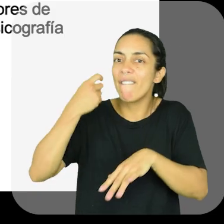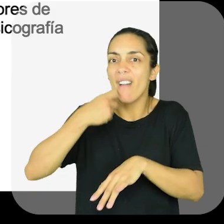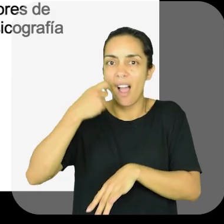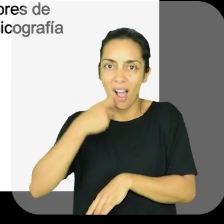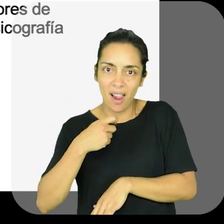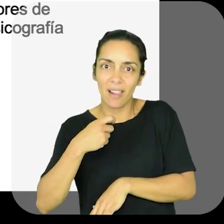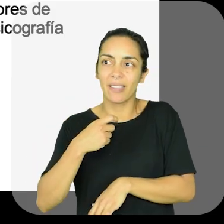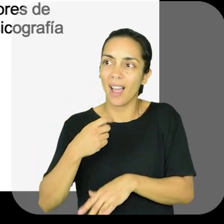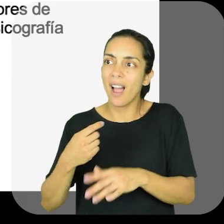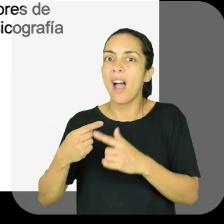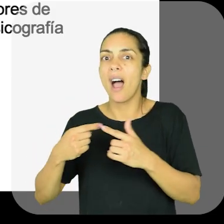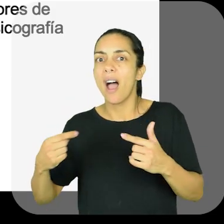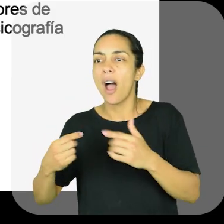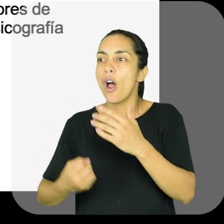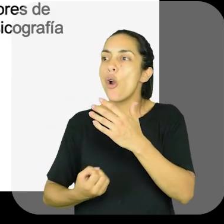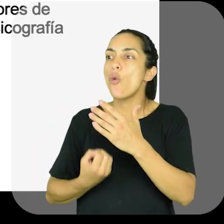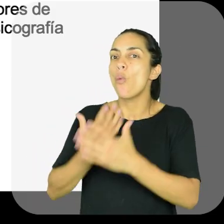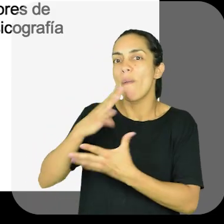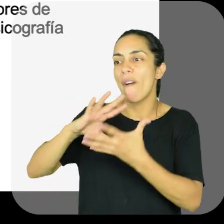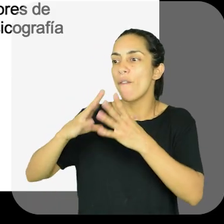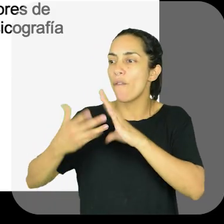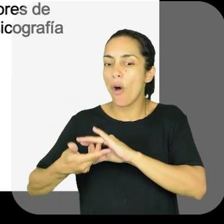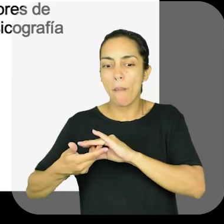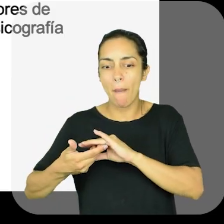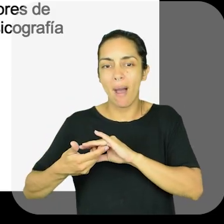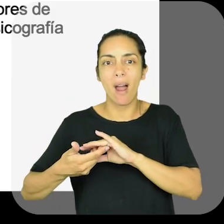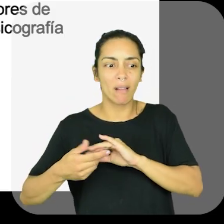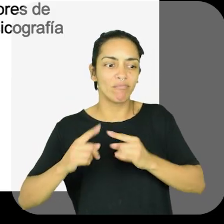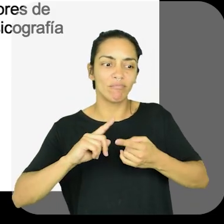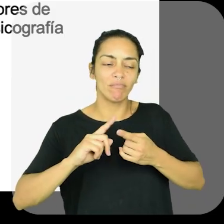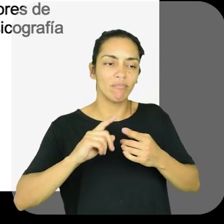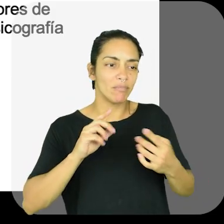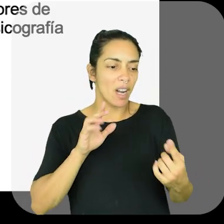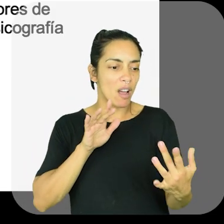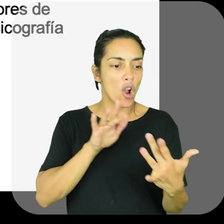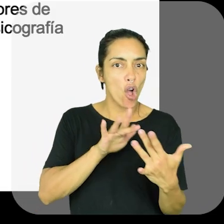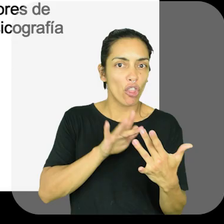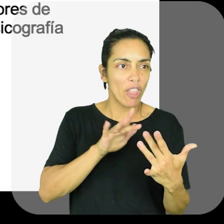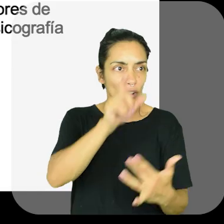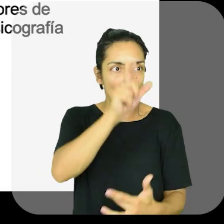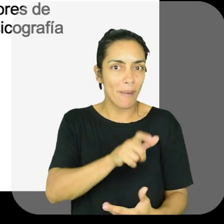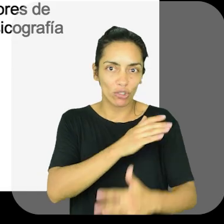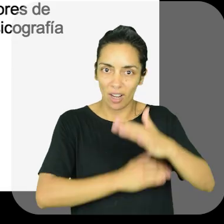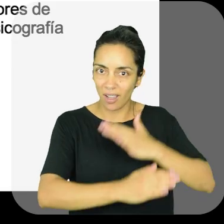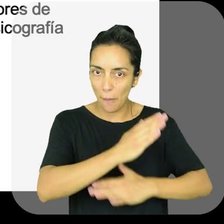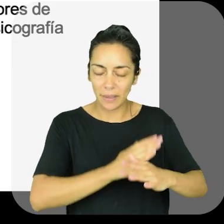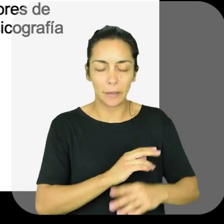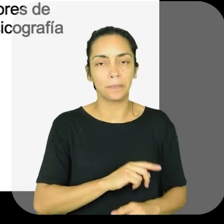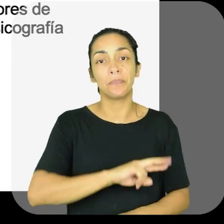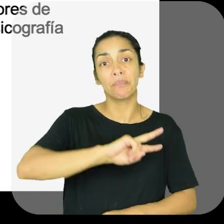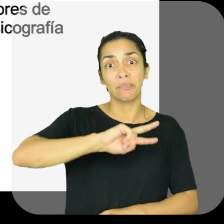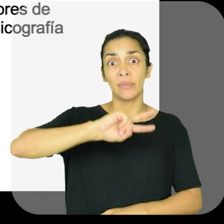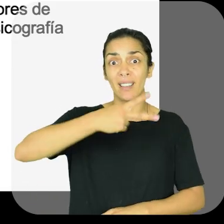esos otros caminos para poder formar e interactuar, en este caso, a músicos ciegos. La segunda acción para